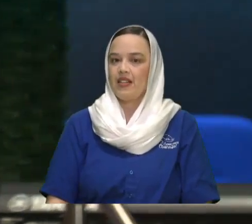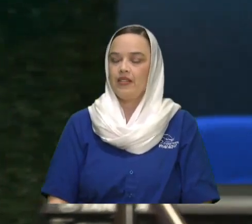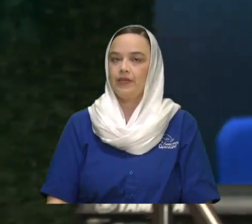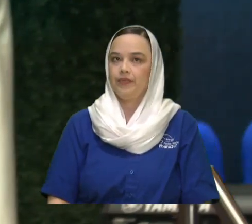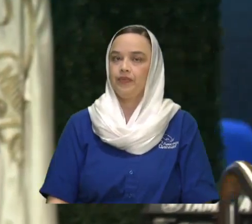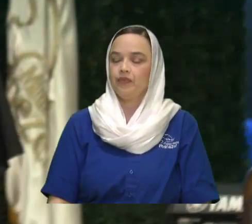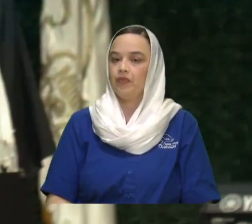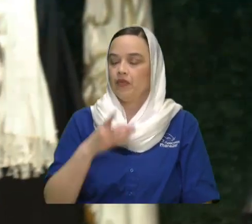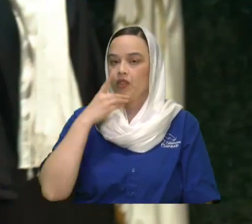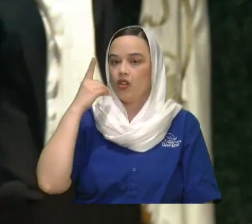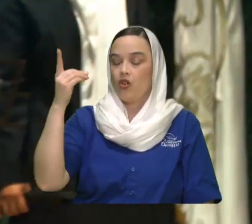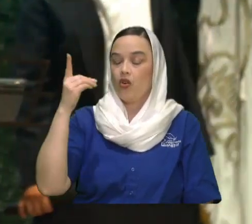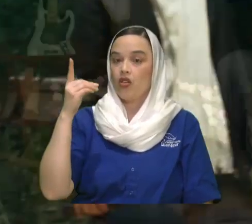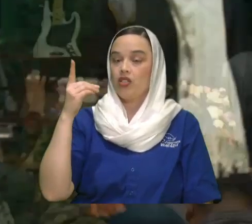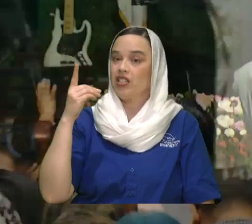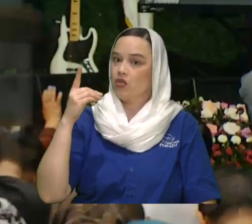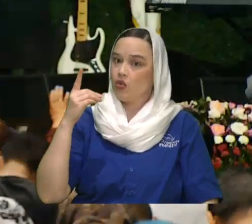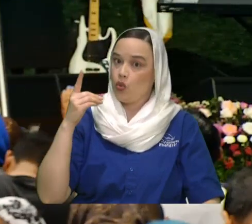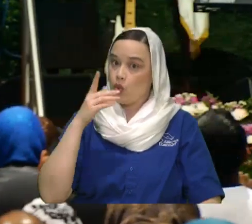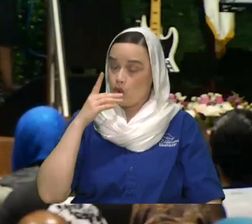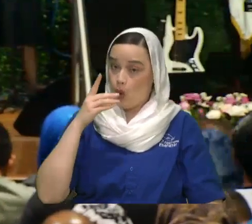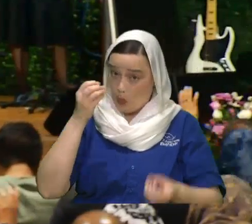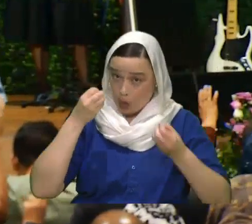y los estilos de oportunidades